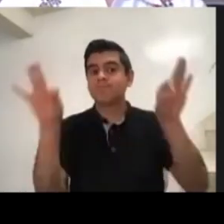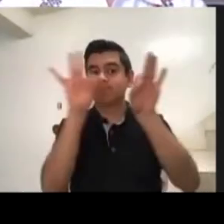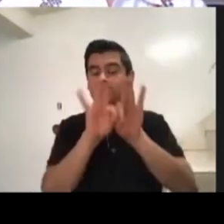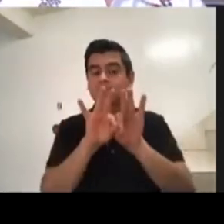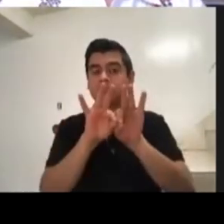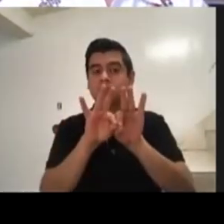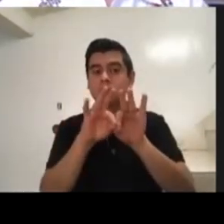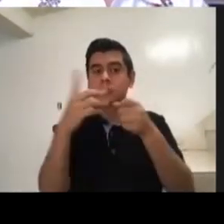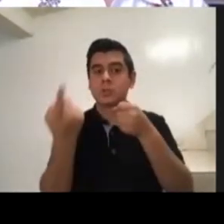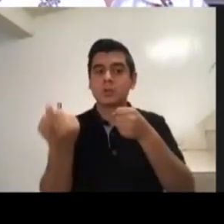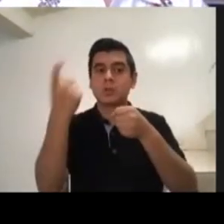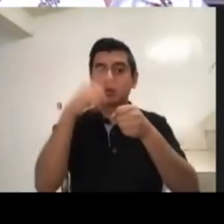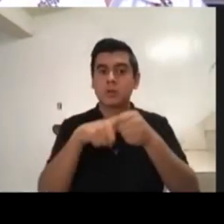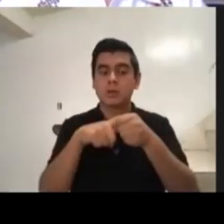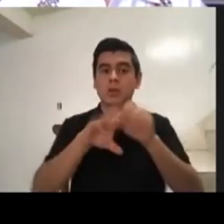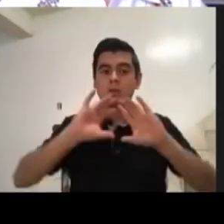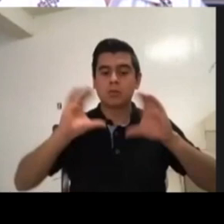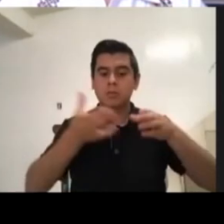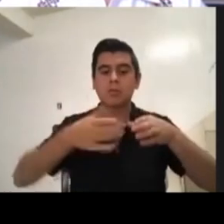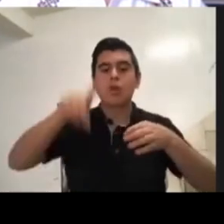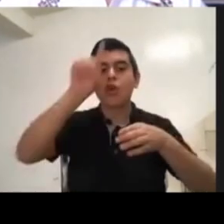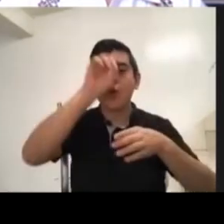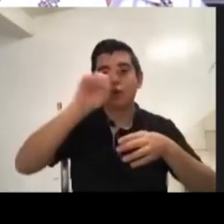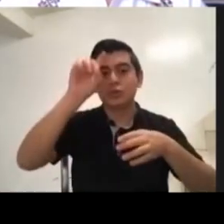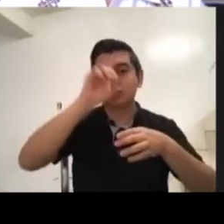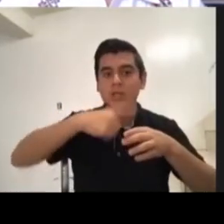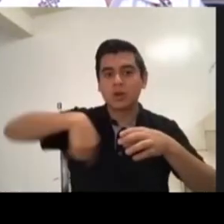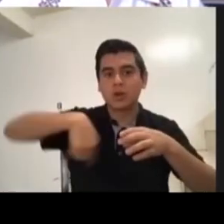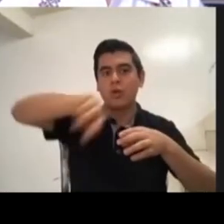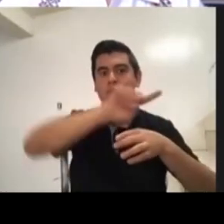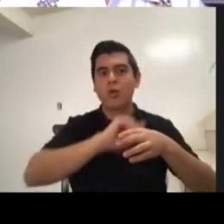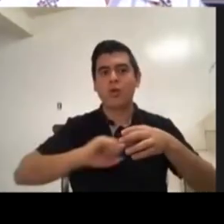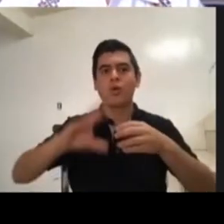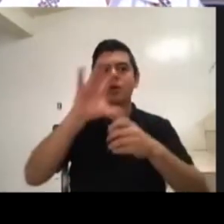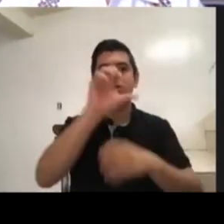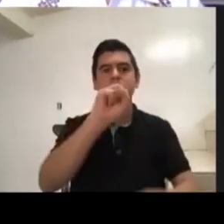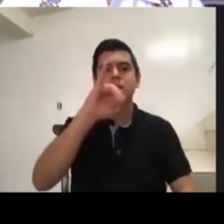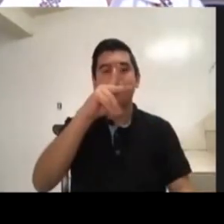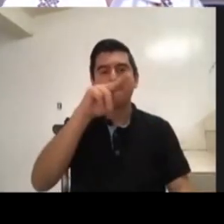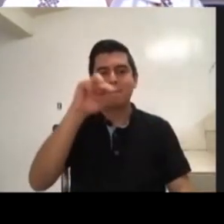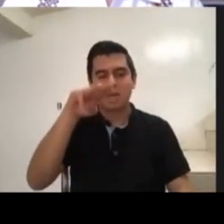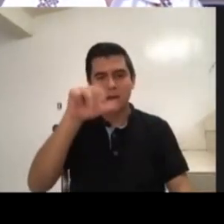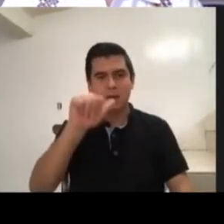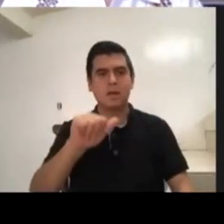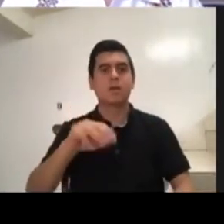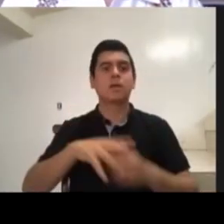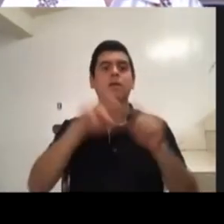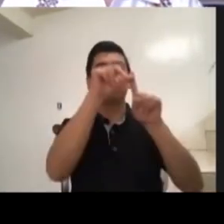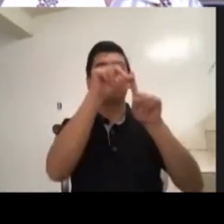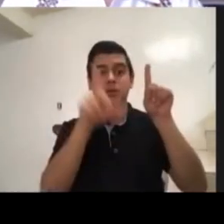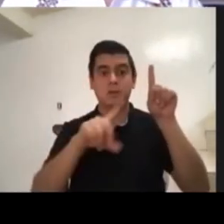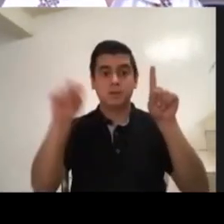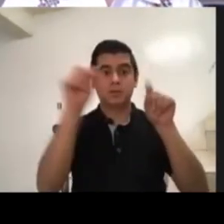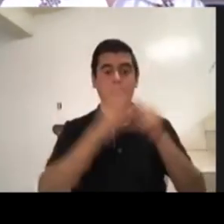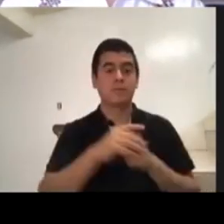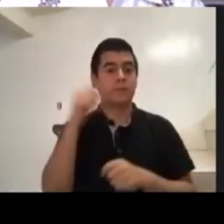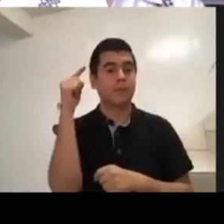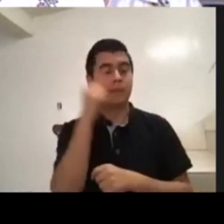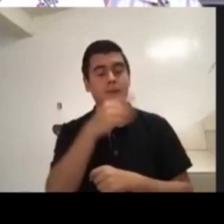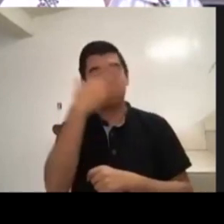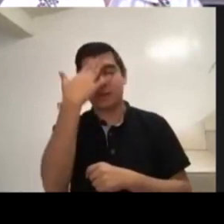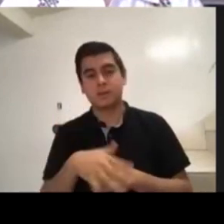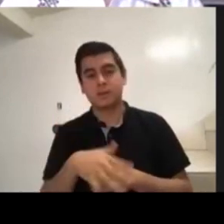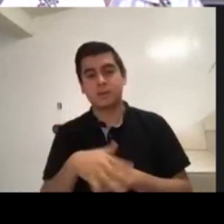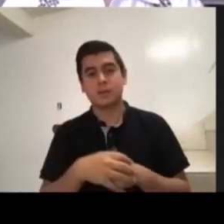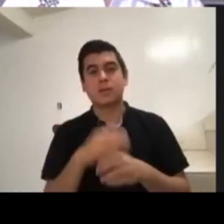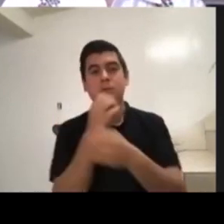de Consultivo del CIPIN a nivel nacional. Es especialista en educación intercultural, lo